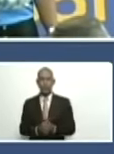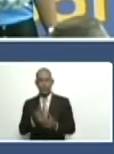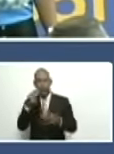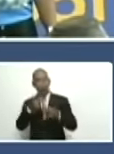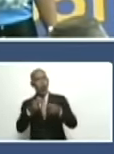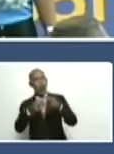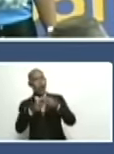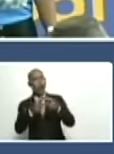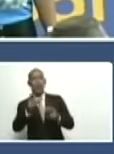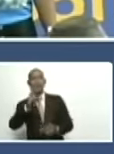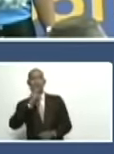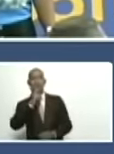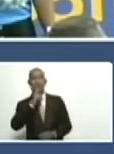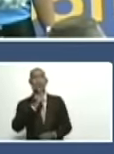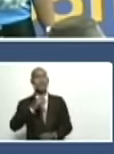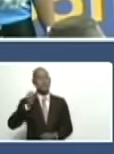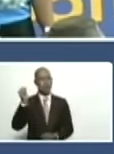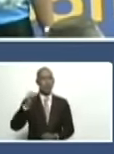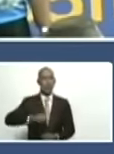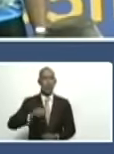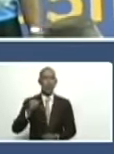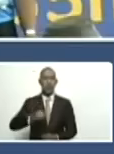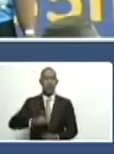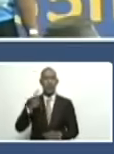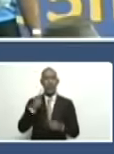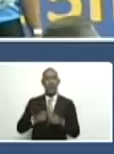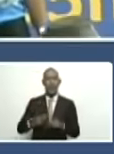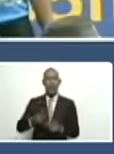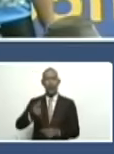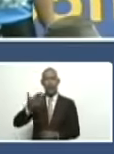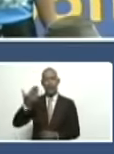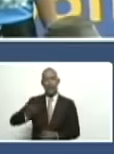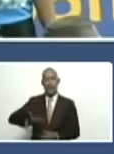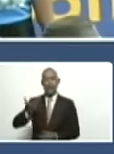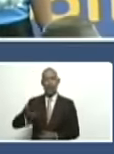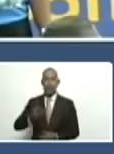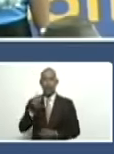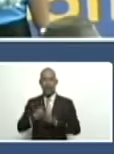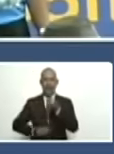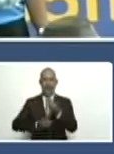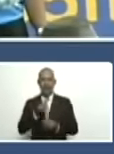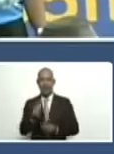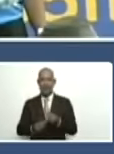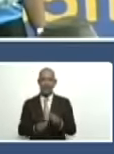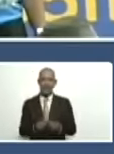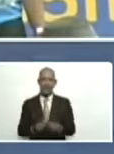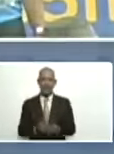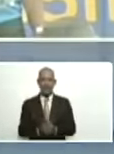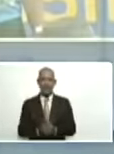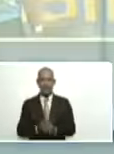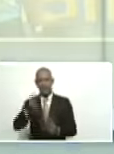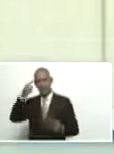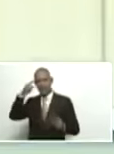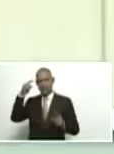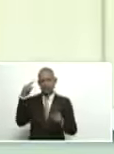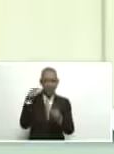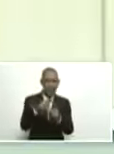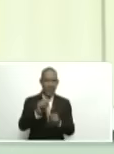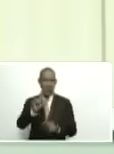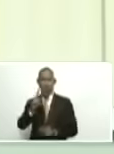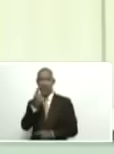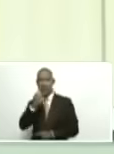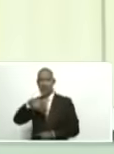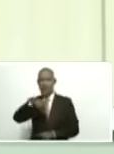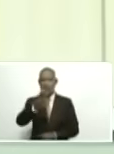¿Construirlo es difícil? Sí, pero es imprescindible, necesario. Y el primer paso del socialismo